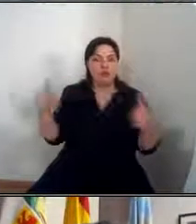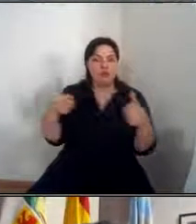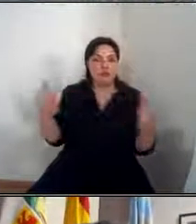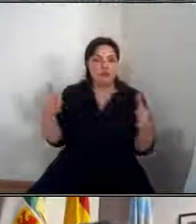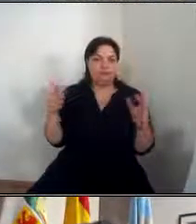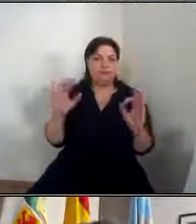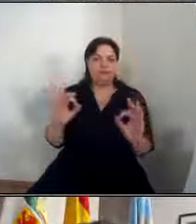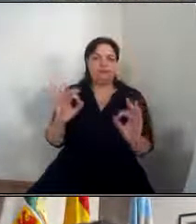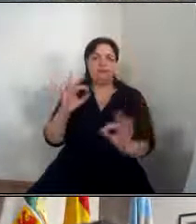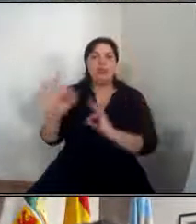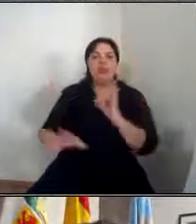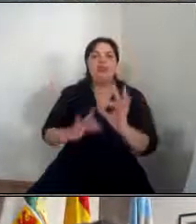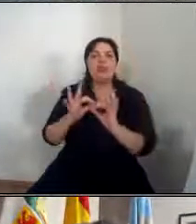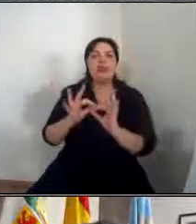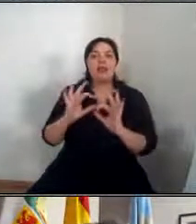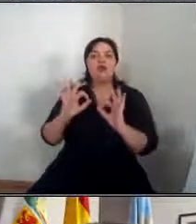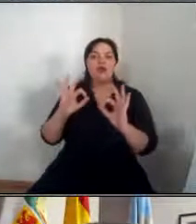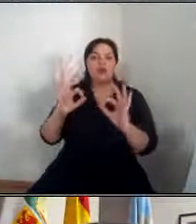del ciclo de seminario.